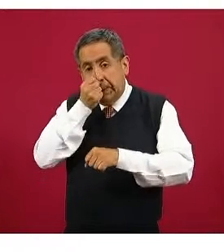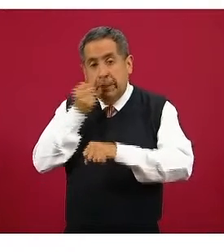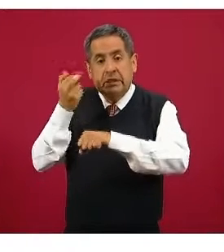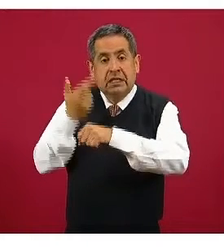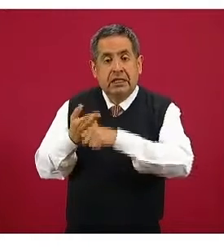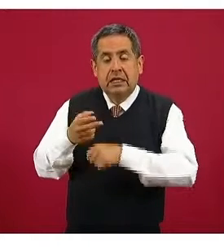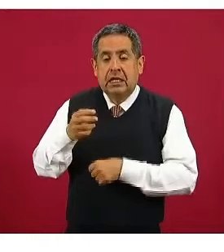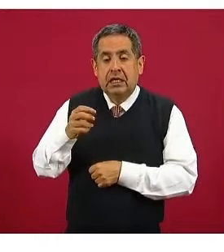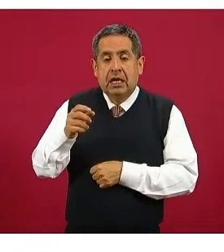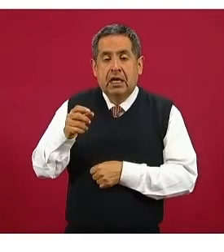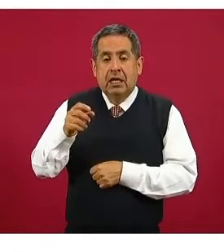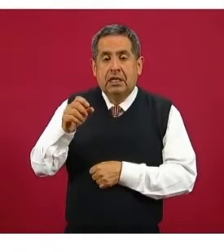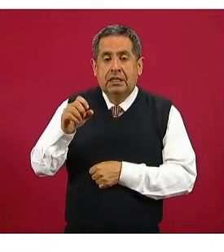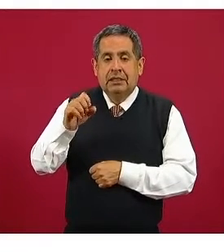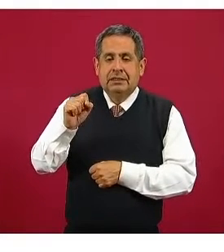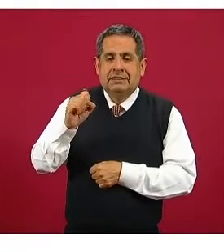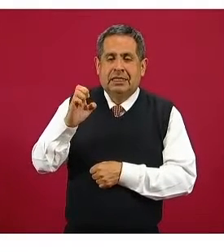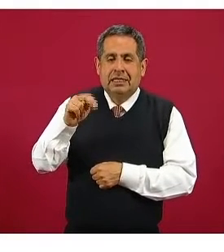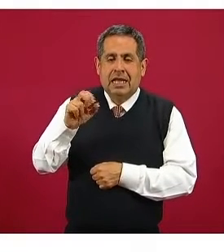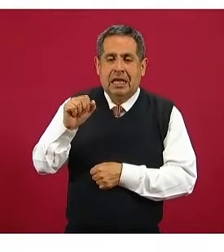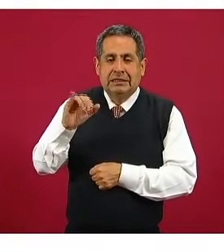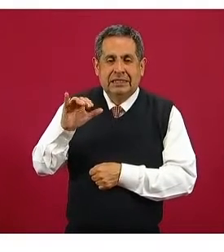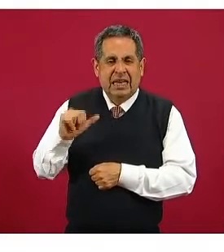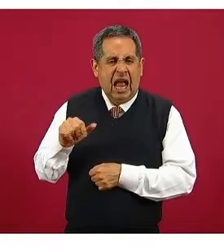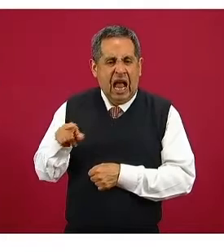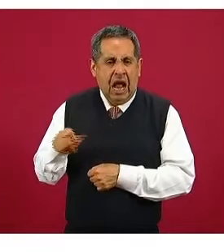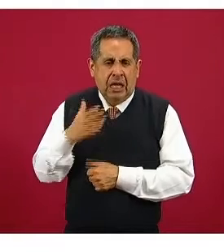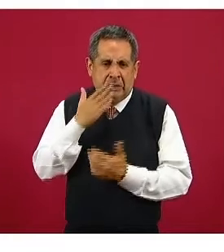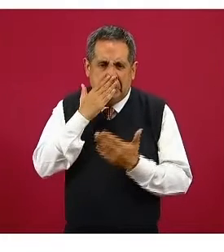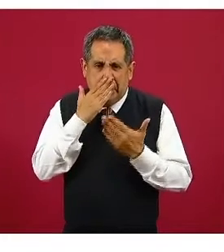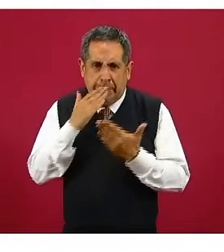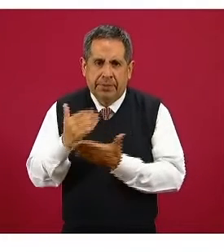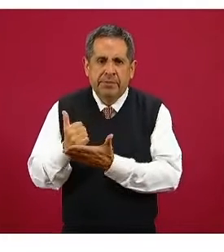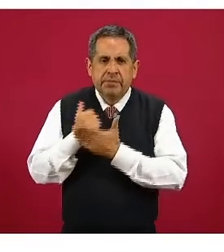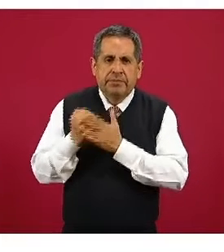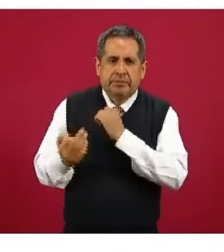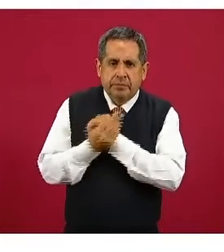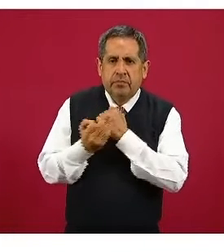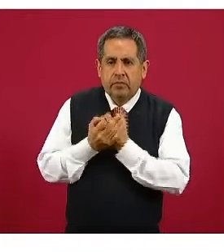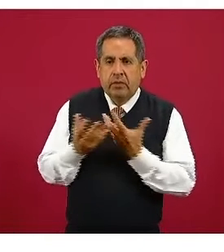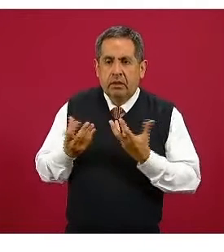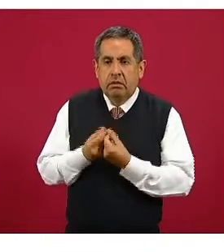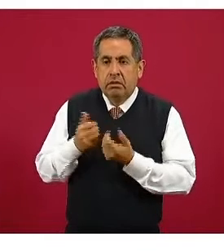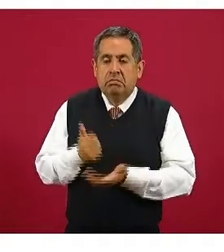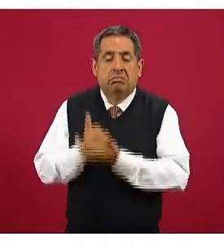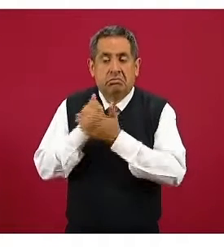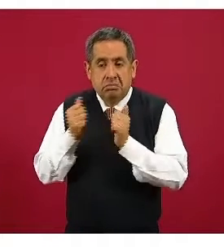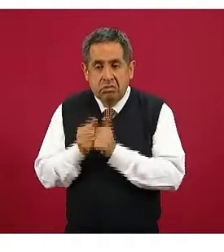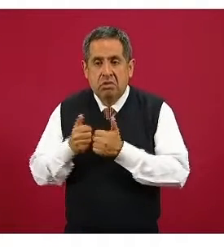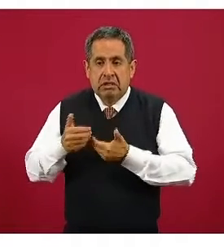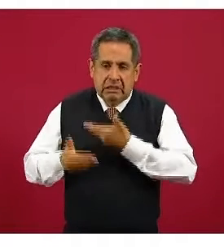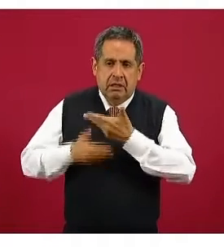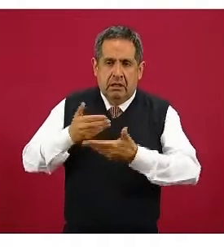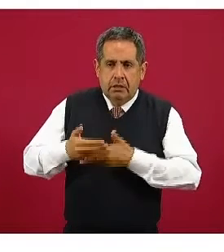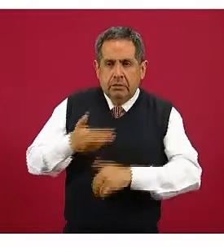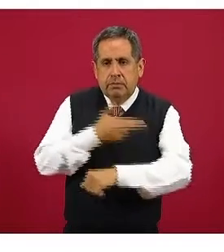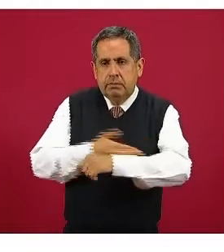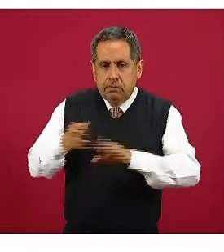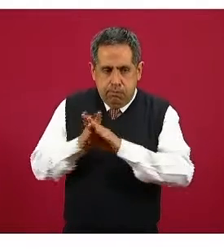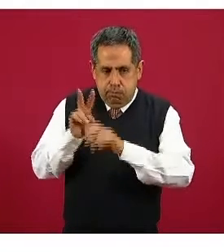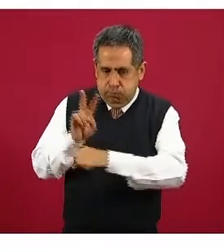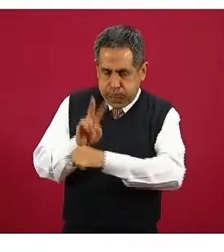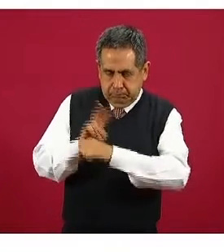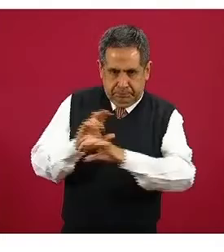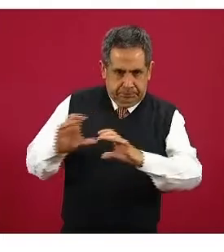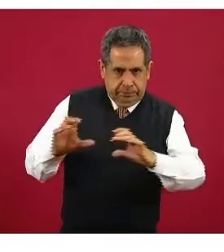Agricultura, especialmente con Senacica, que nos ha ayudado a tener esta actividad continua, intensa, de